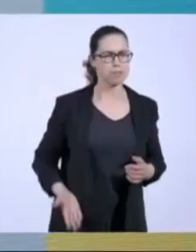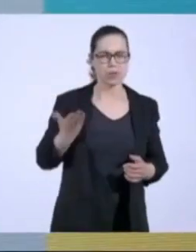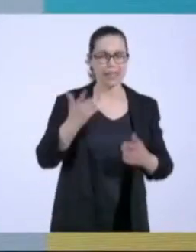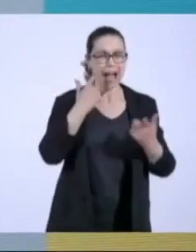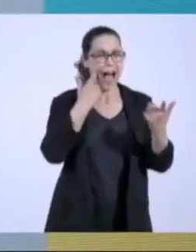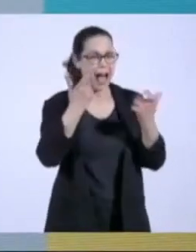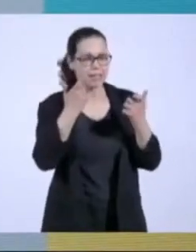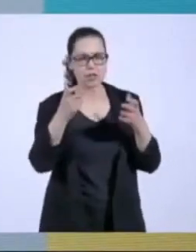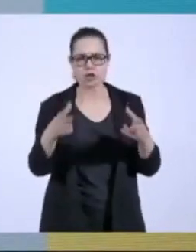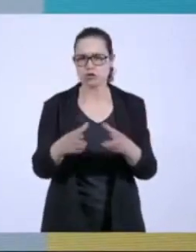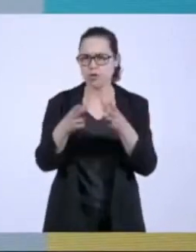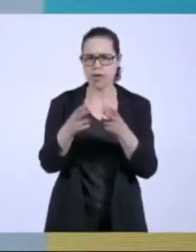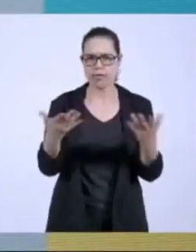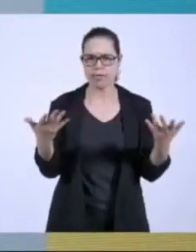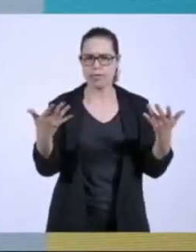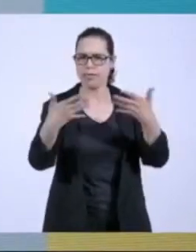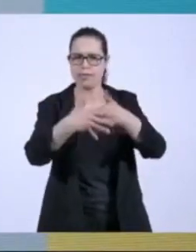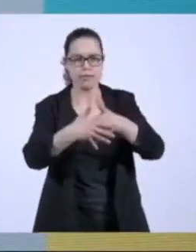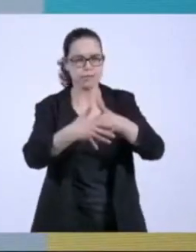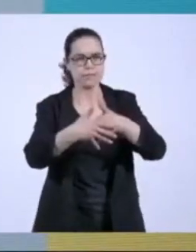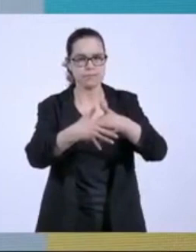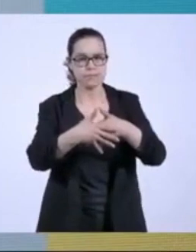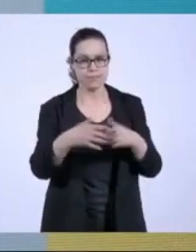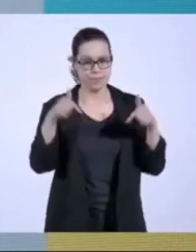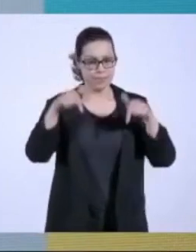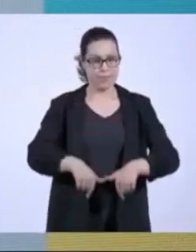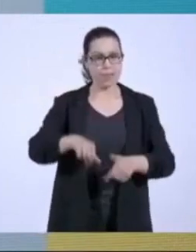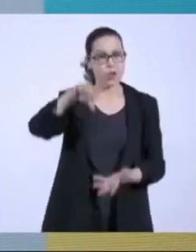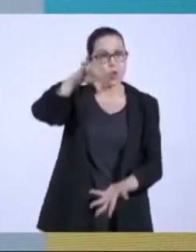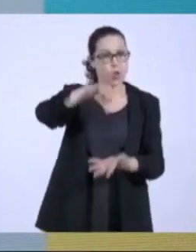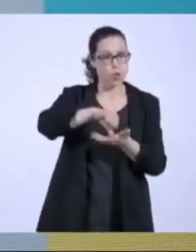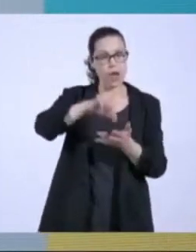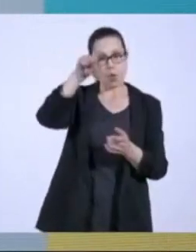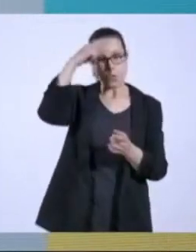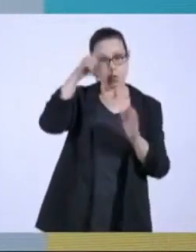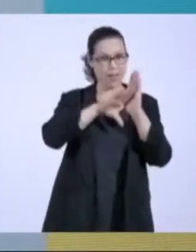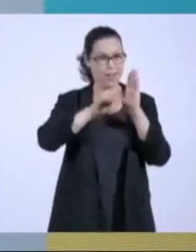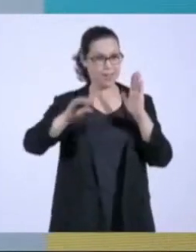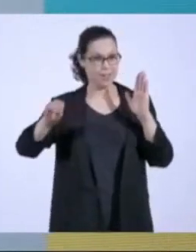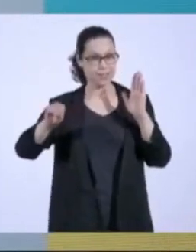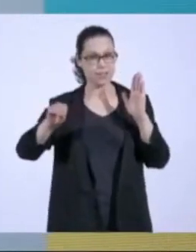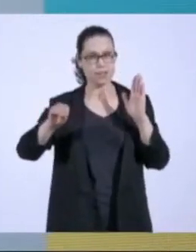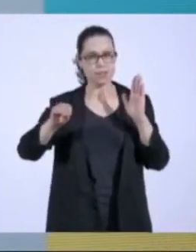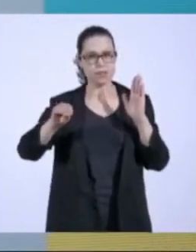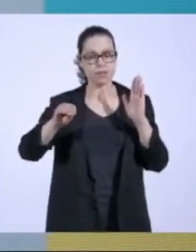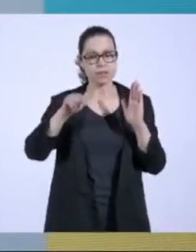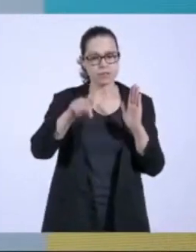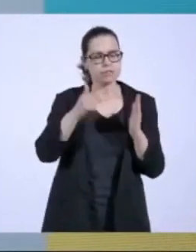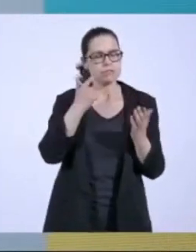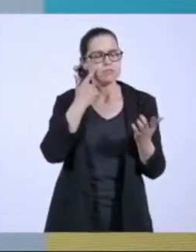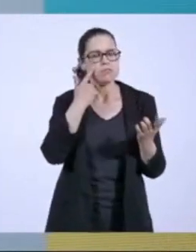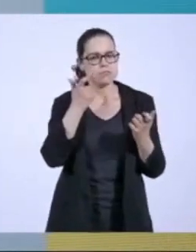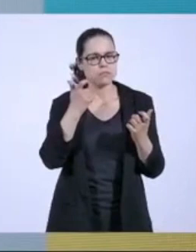arte. Aquí, na Cidade da Cultura, temos a ocasión de ollar a